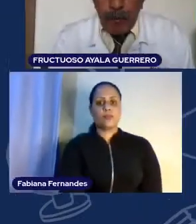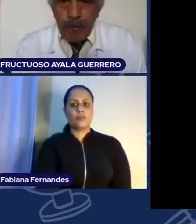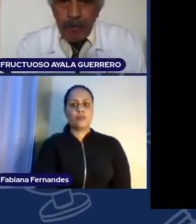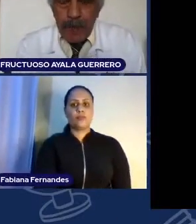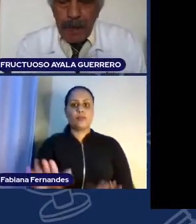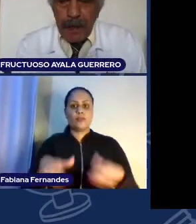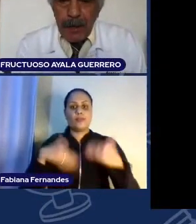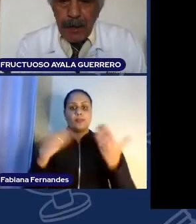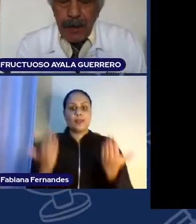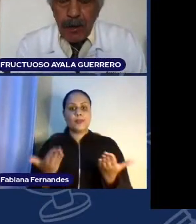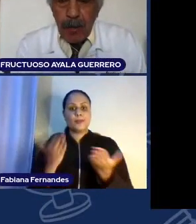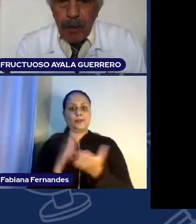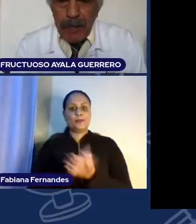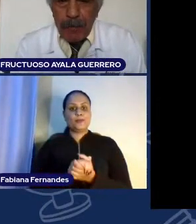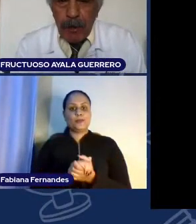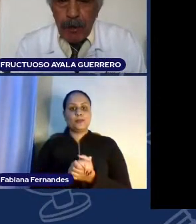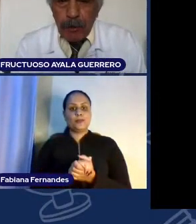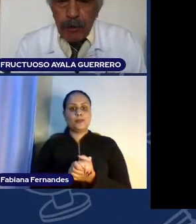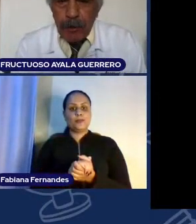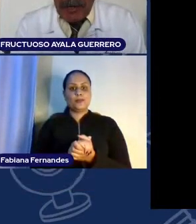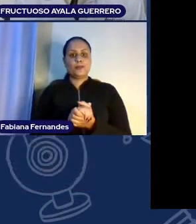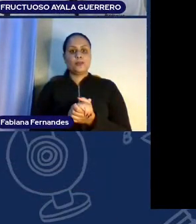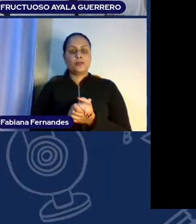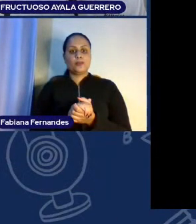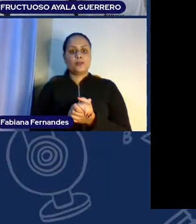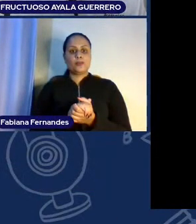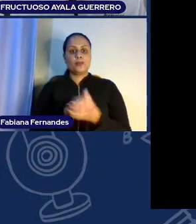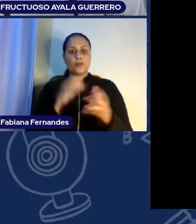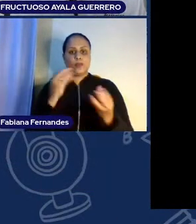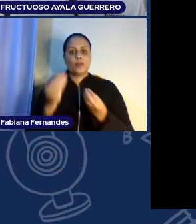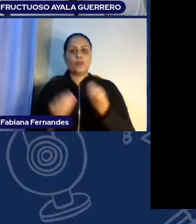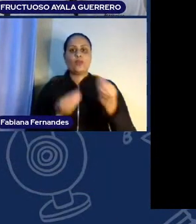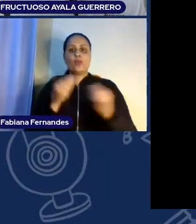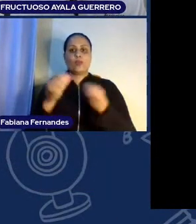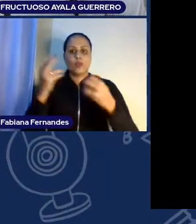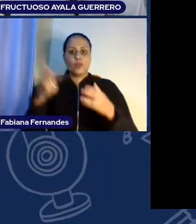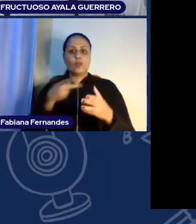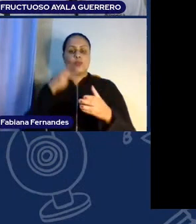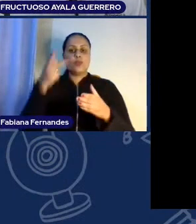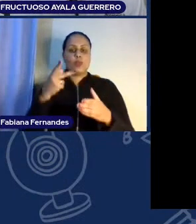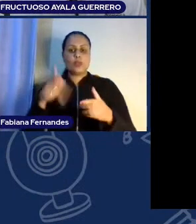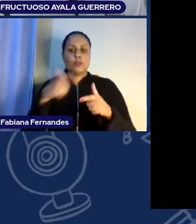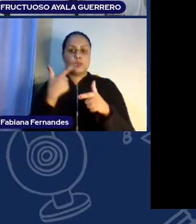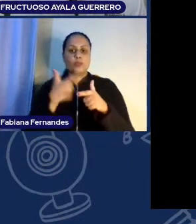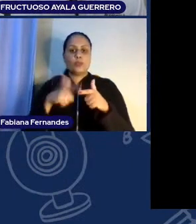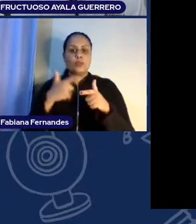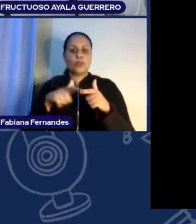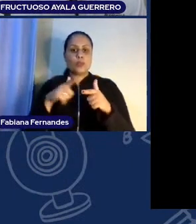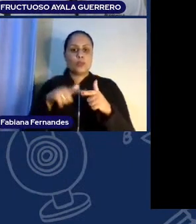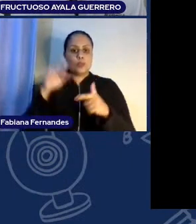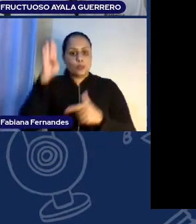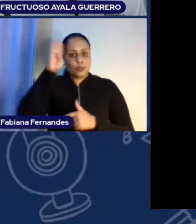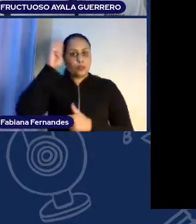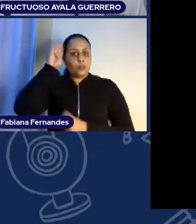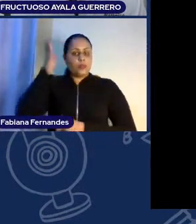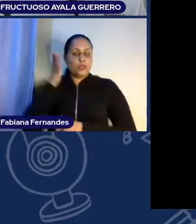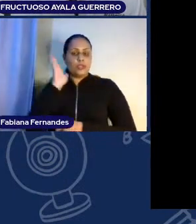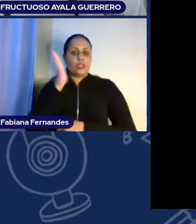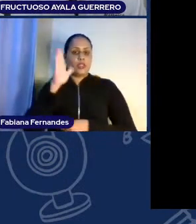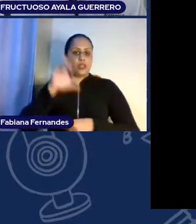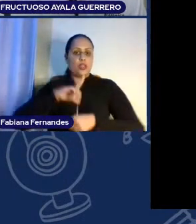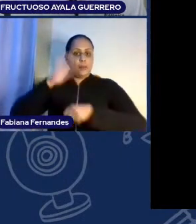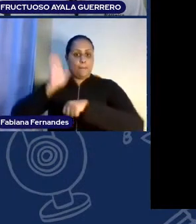Bueno, como dijo el doctor Eduardo Valle, ya tengo un poco más de